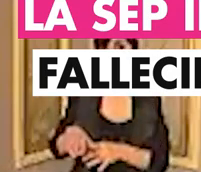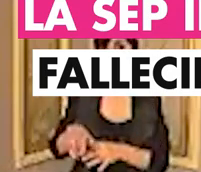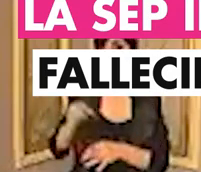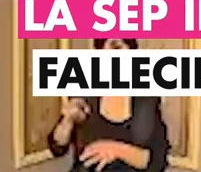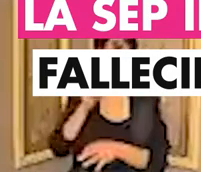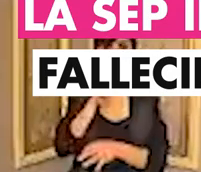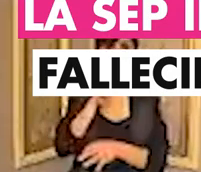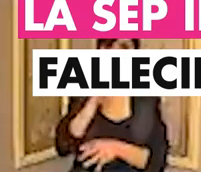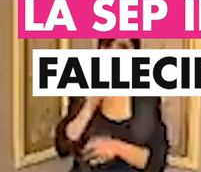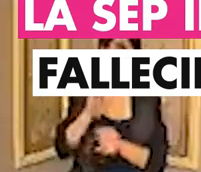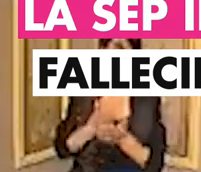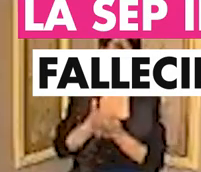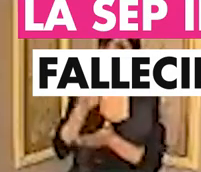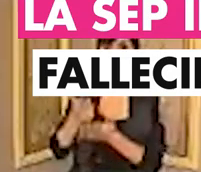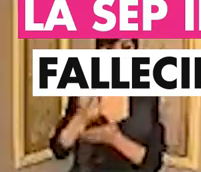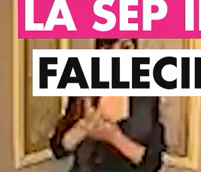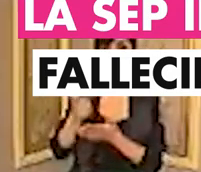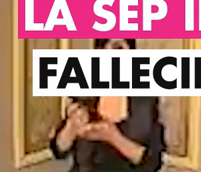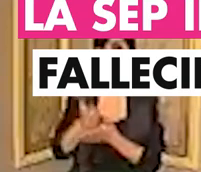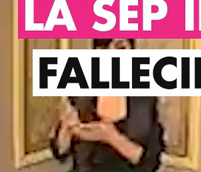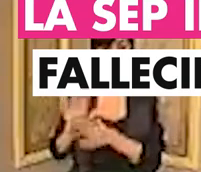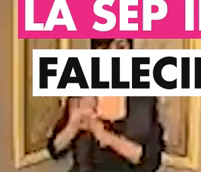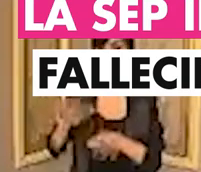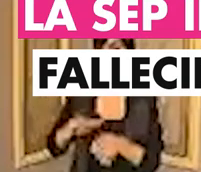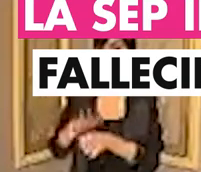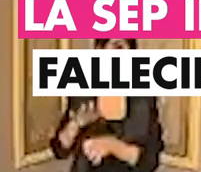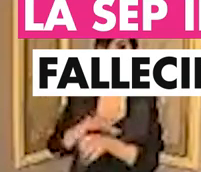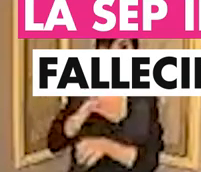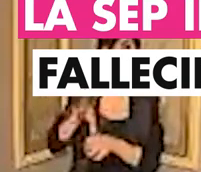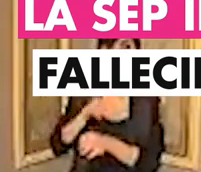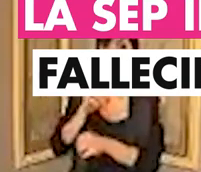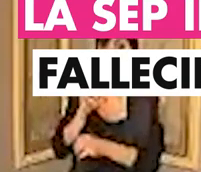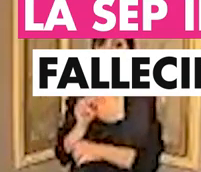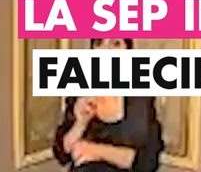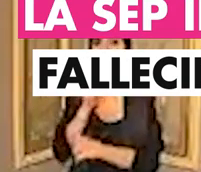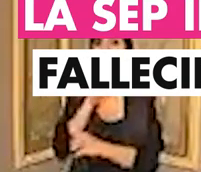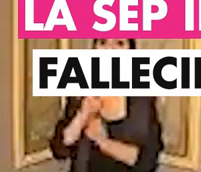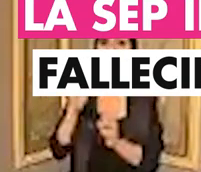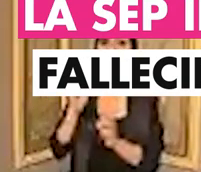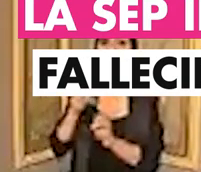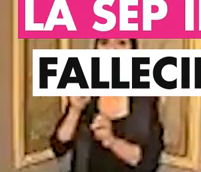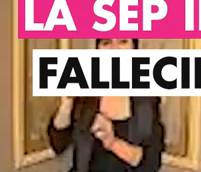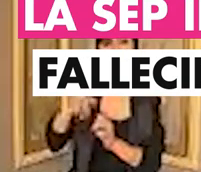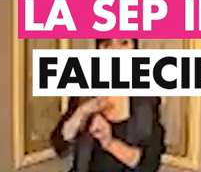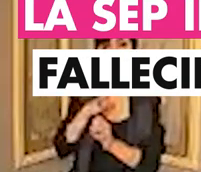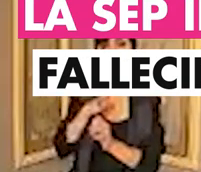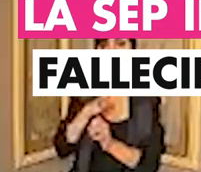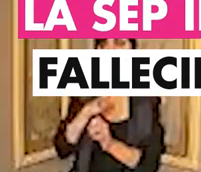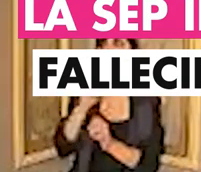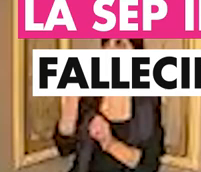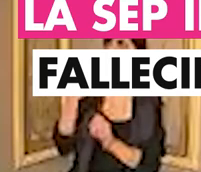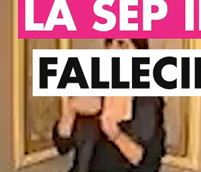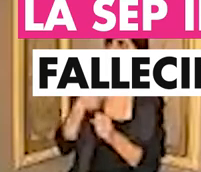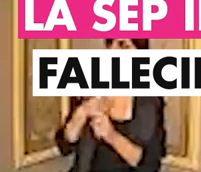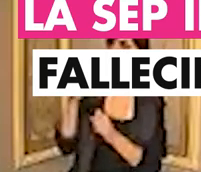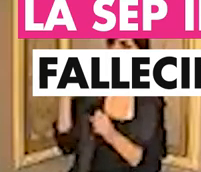Sin embargo, la SEP se comprometió a que no se les dará la espalda. En su comparecencia frente al Congreso de Puebla, José Luis Sorcia Ramírez, titular